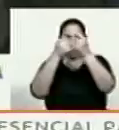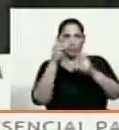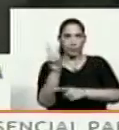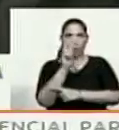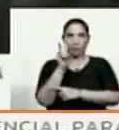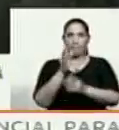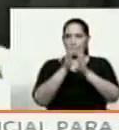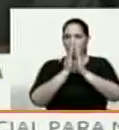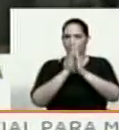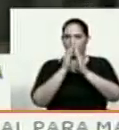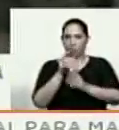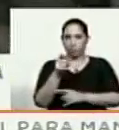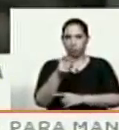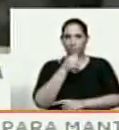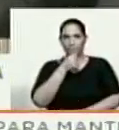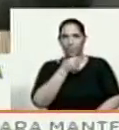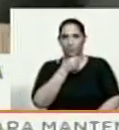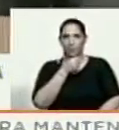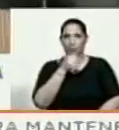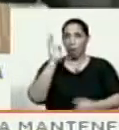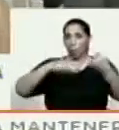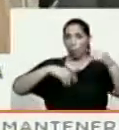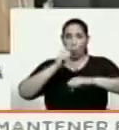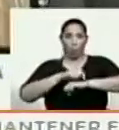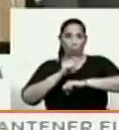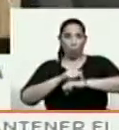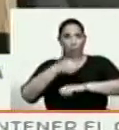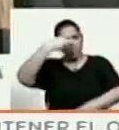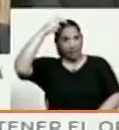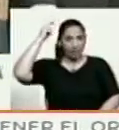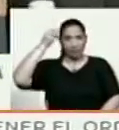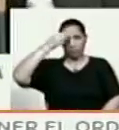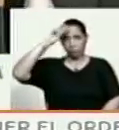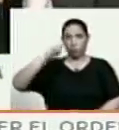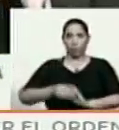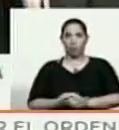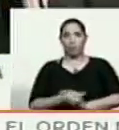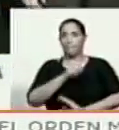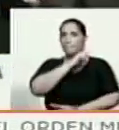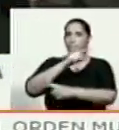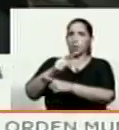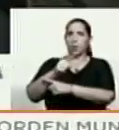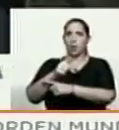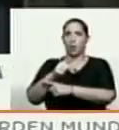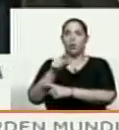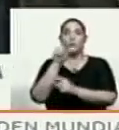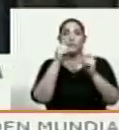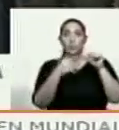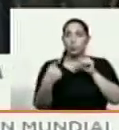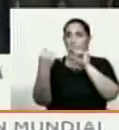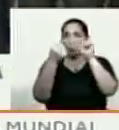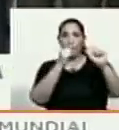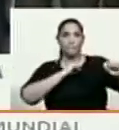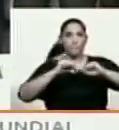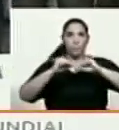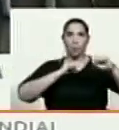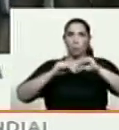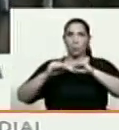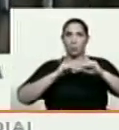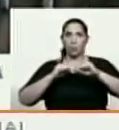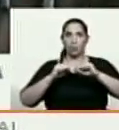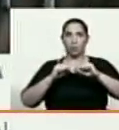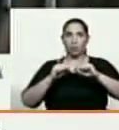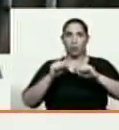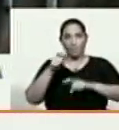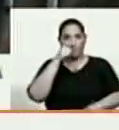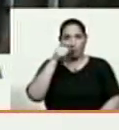Por favor. En las últimas horas, el canciller de Cuba, Bruno Rodríguez, denunció a través de Twitter movimiento de fuerzas de operaciones especiales de